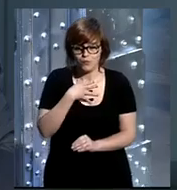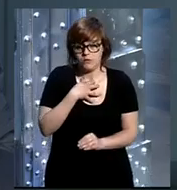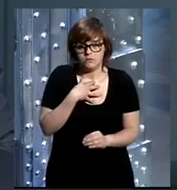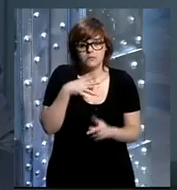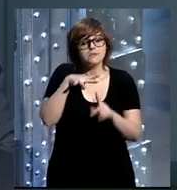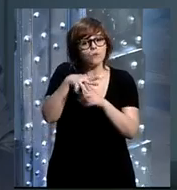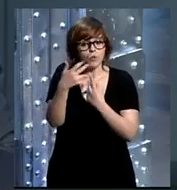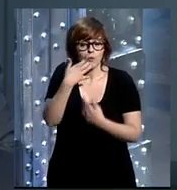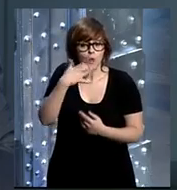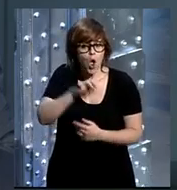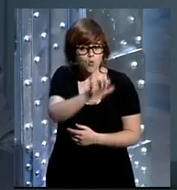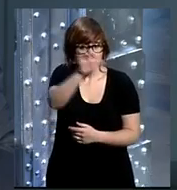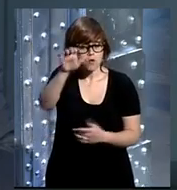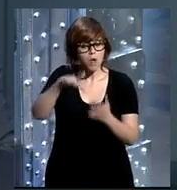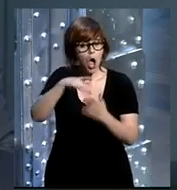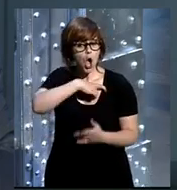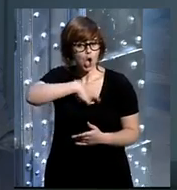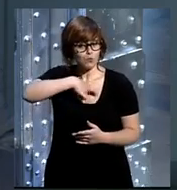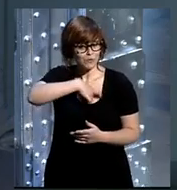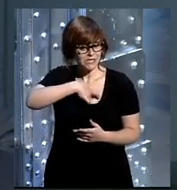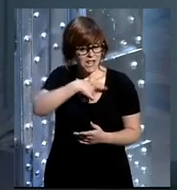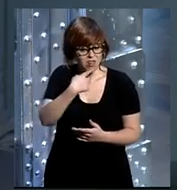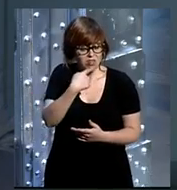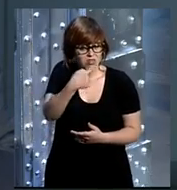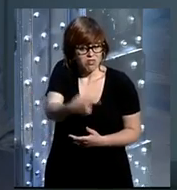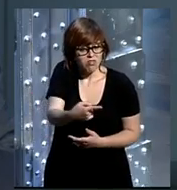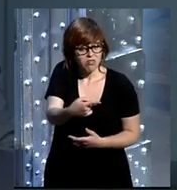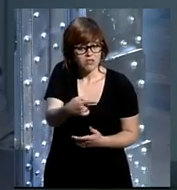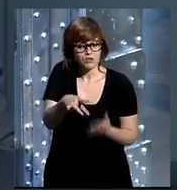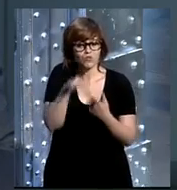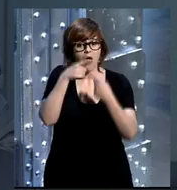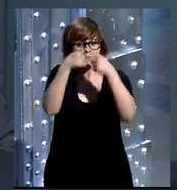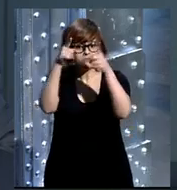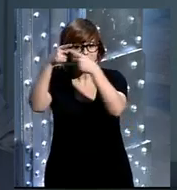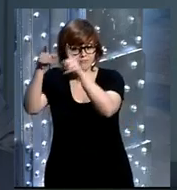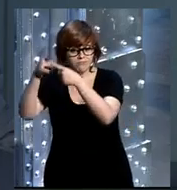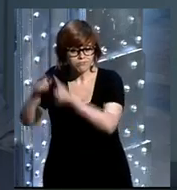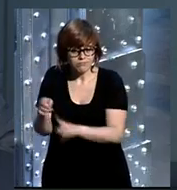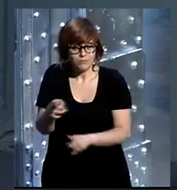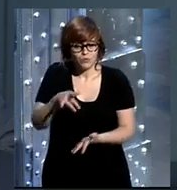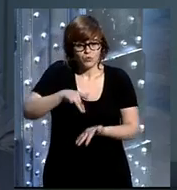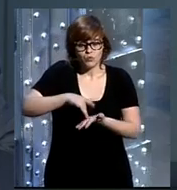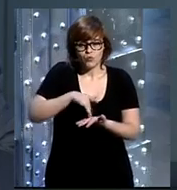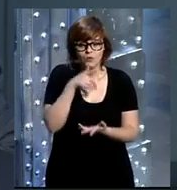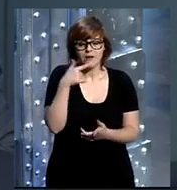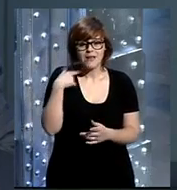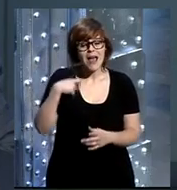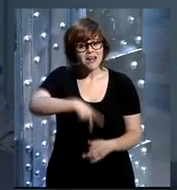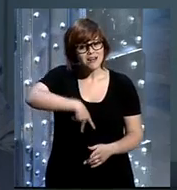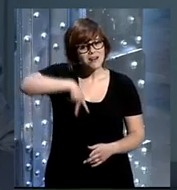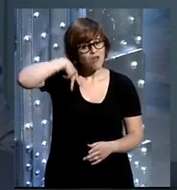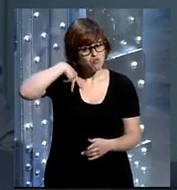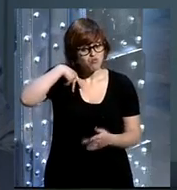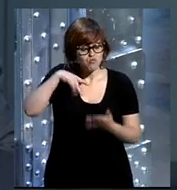como reconoce la comisaria, existen diferencias muy significativas, tanto en cómo han sido traspuestas, es decir, las regulaciones nacionales,